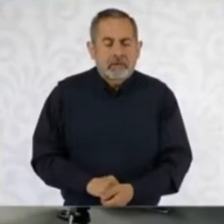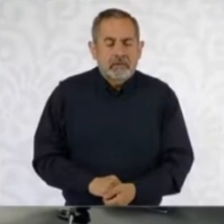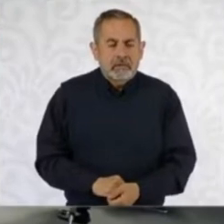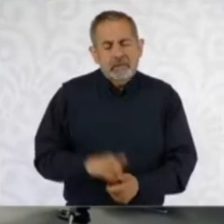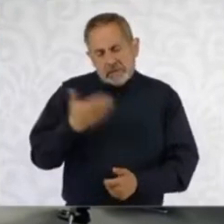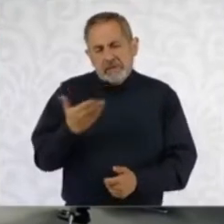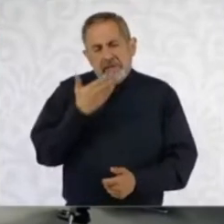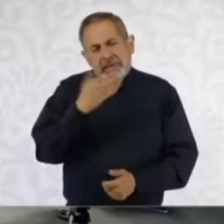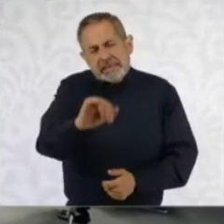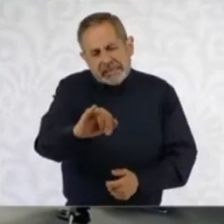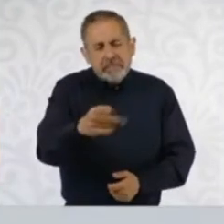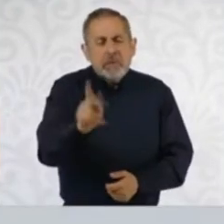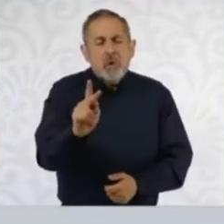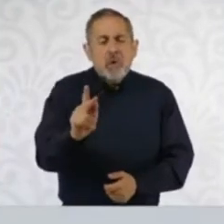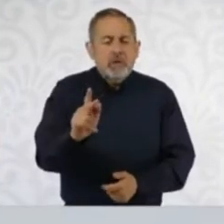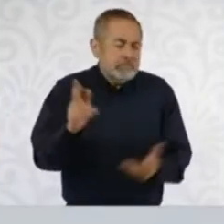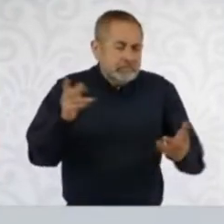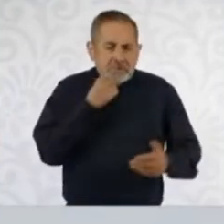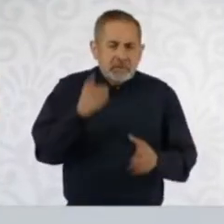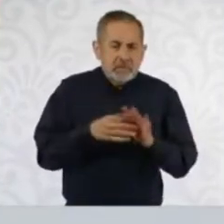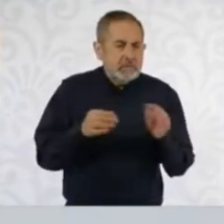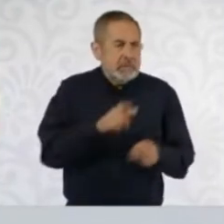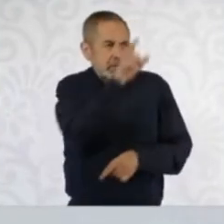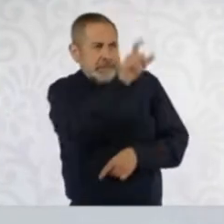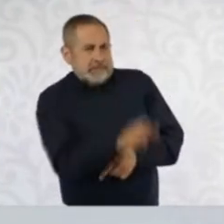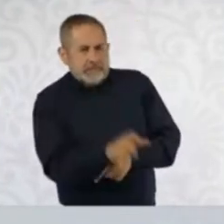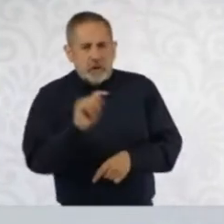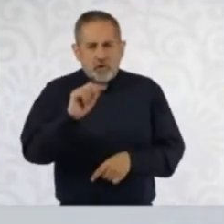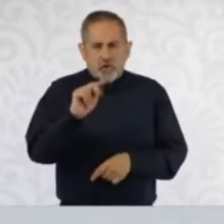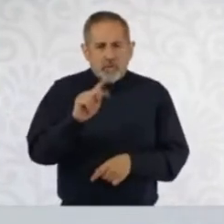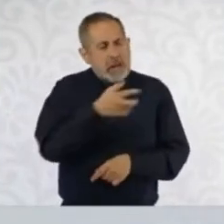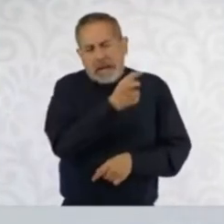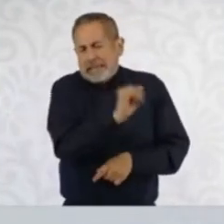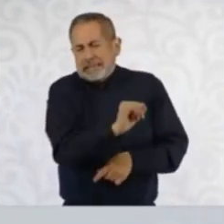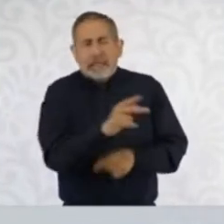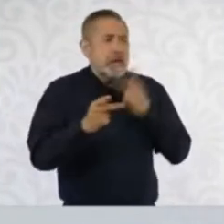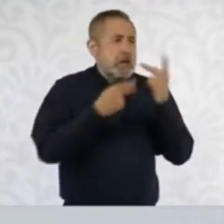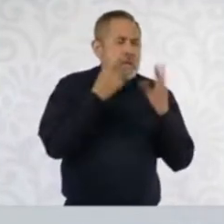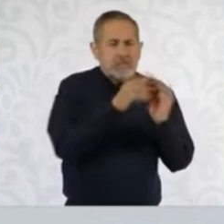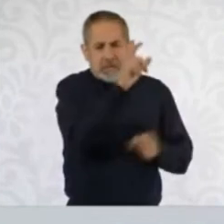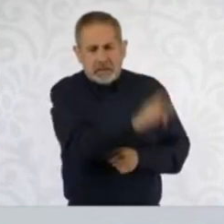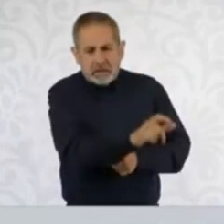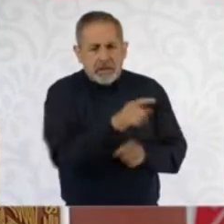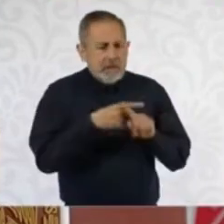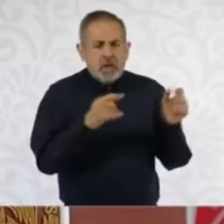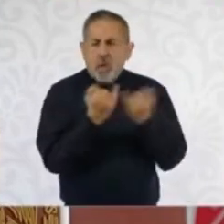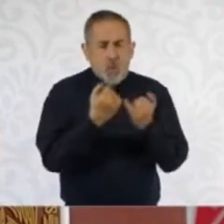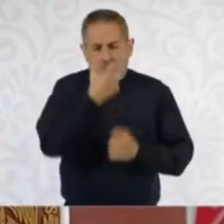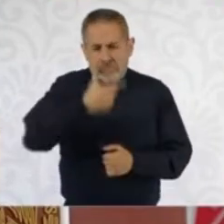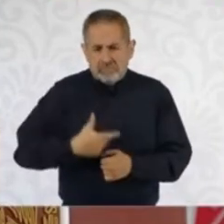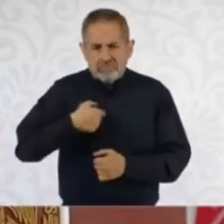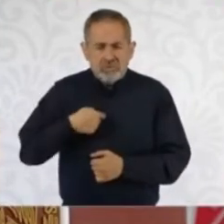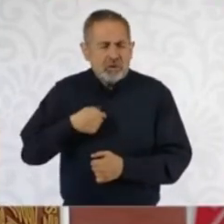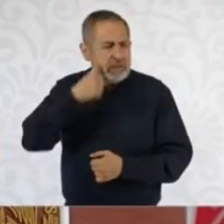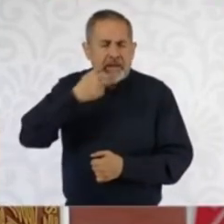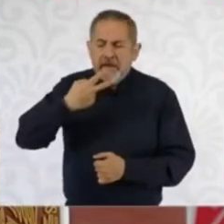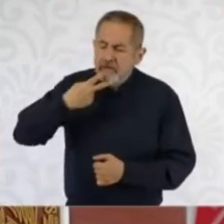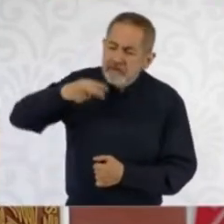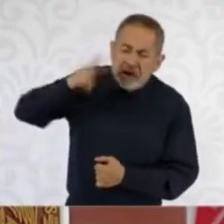Pues sí, pero también por eso digo que él pues tiene su manera de comunicar, y también nosotros pues comunicamos siempre con la